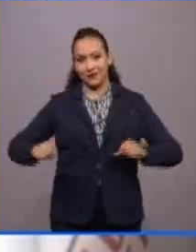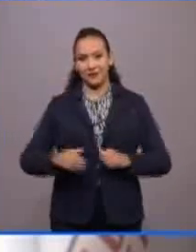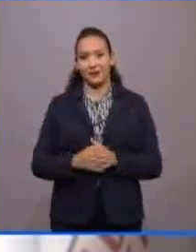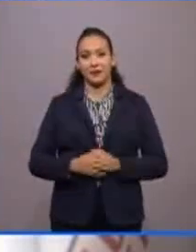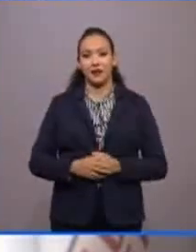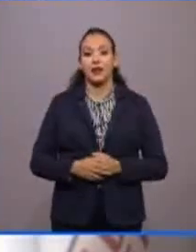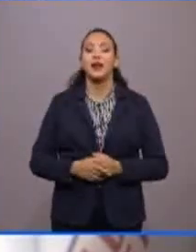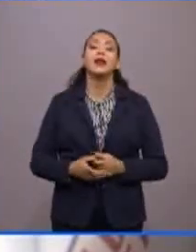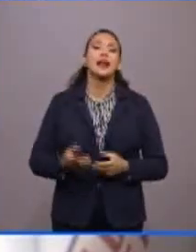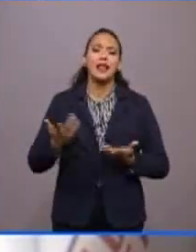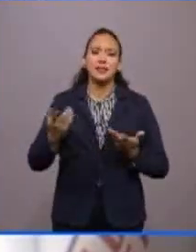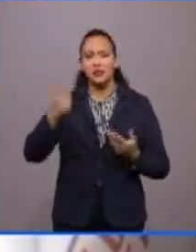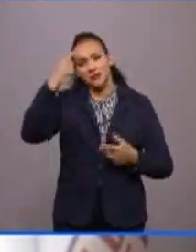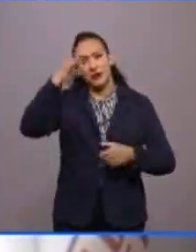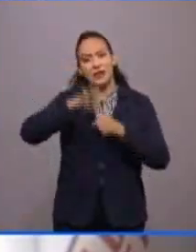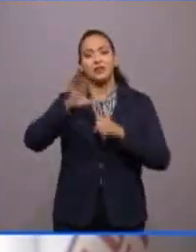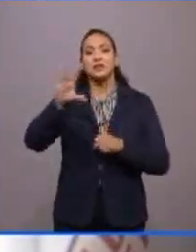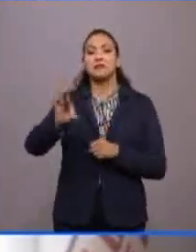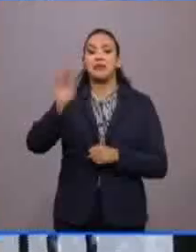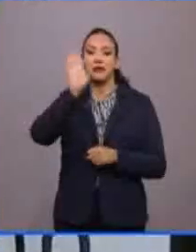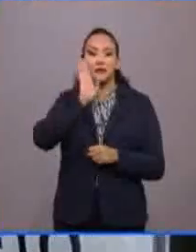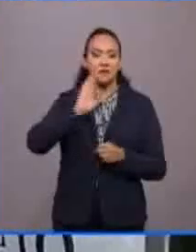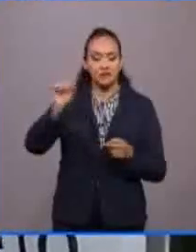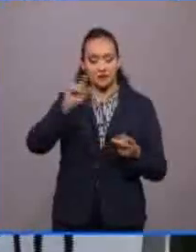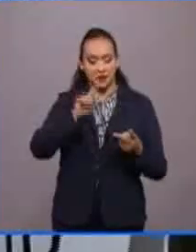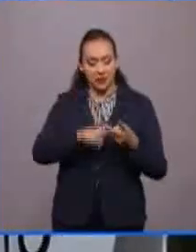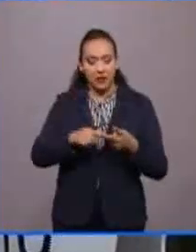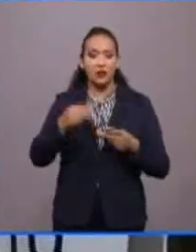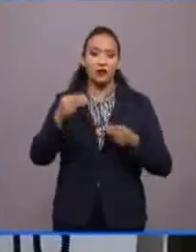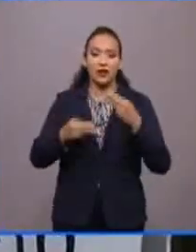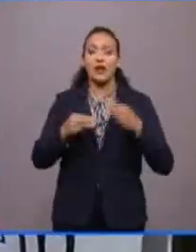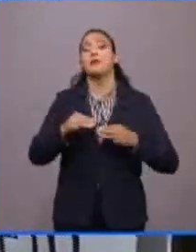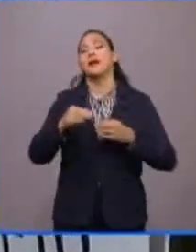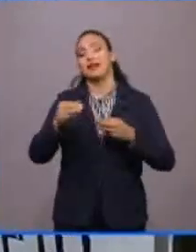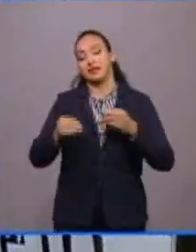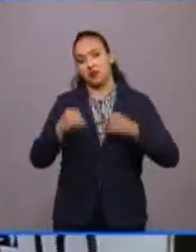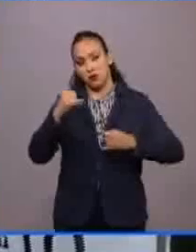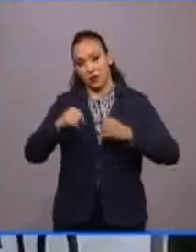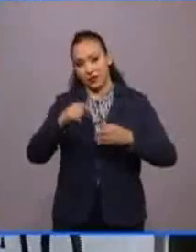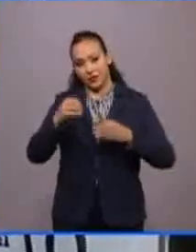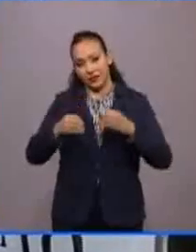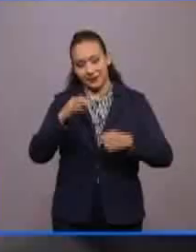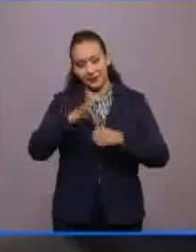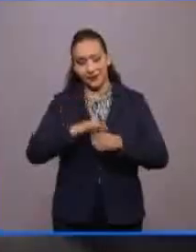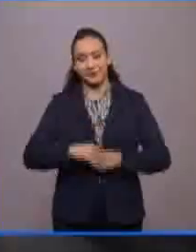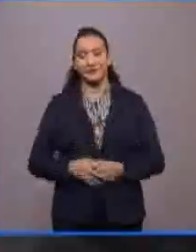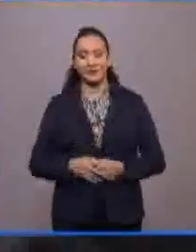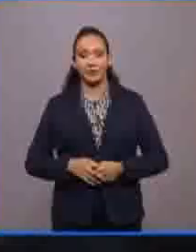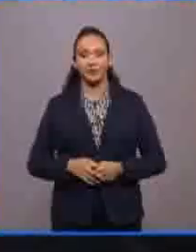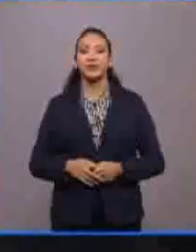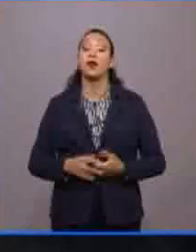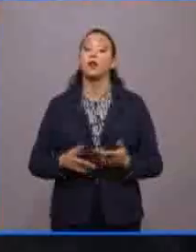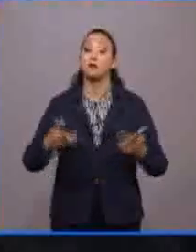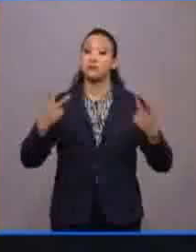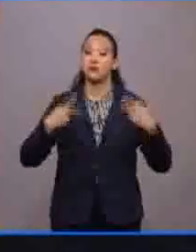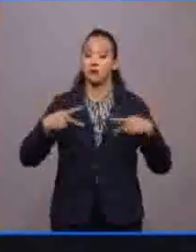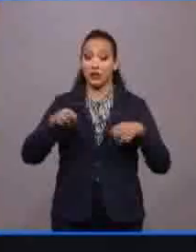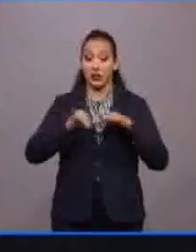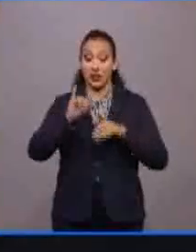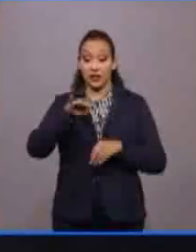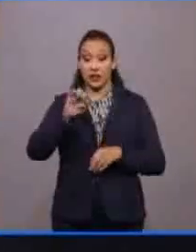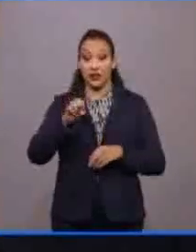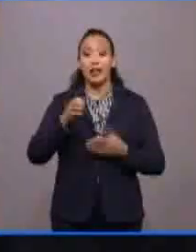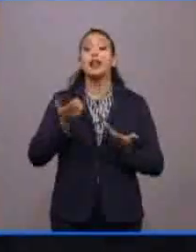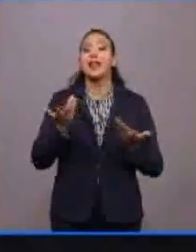por integrantes de la Suprema Corte, Tribunal de Disciplina y de la Sala Superior del Tribunal Electoral. Los funcionarios del INE llevarán